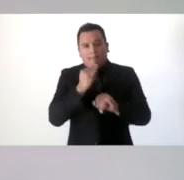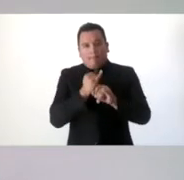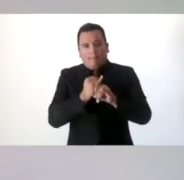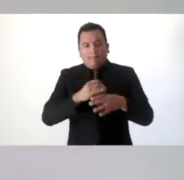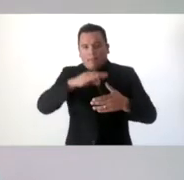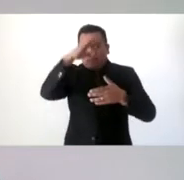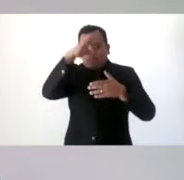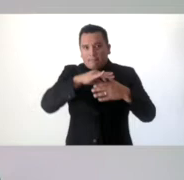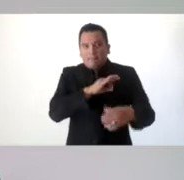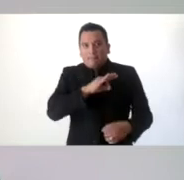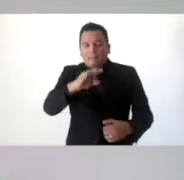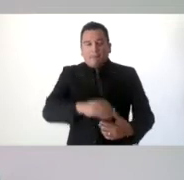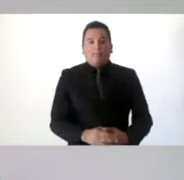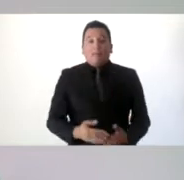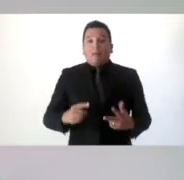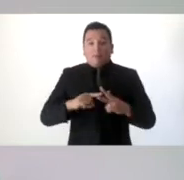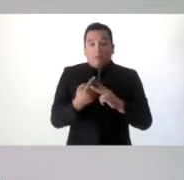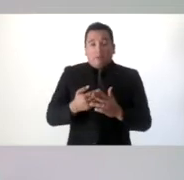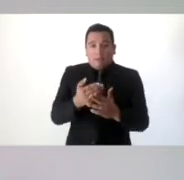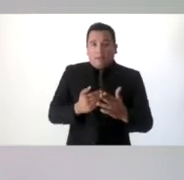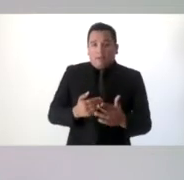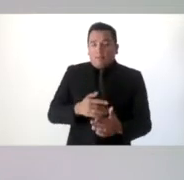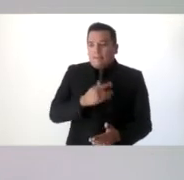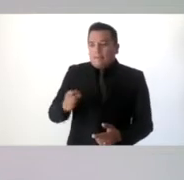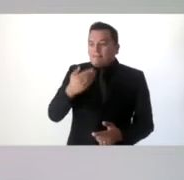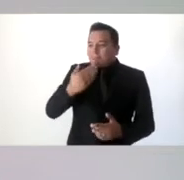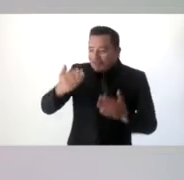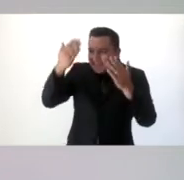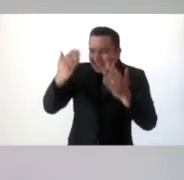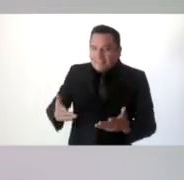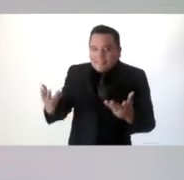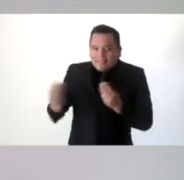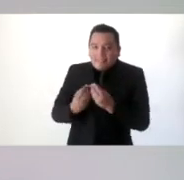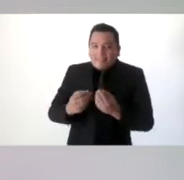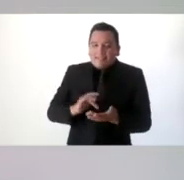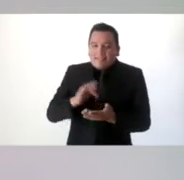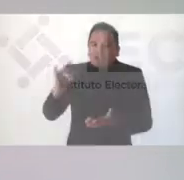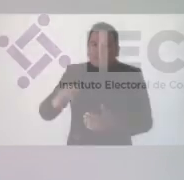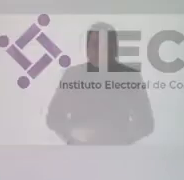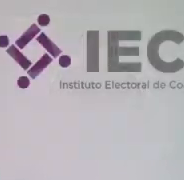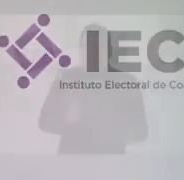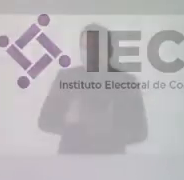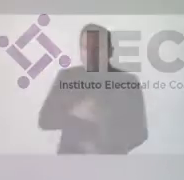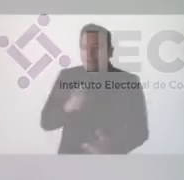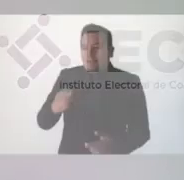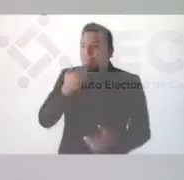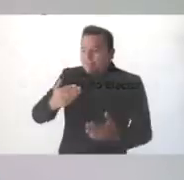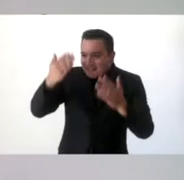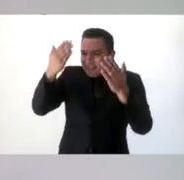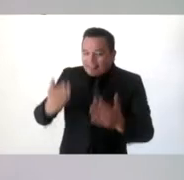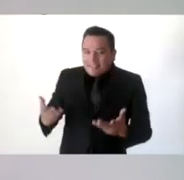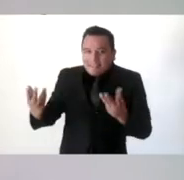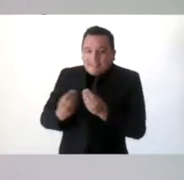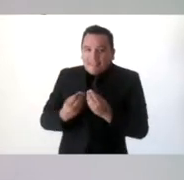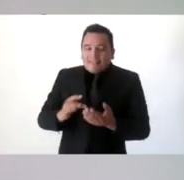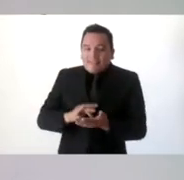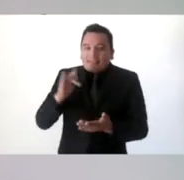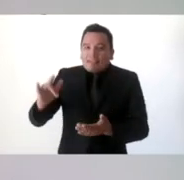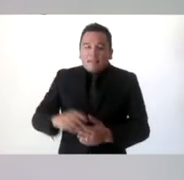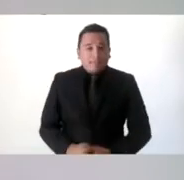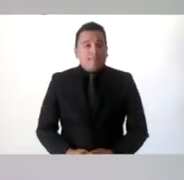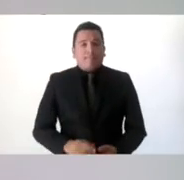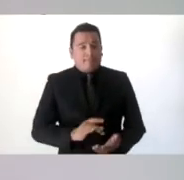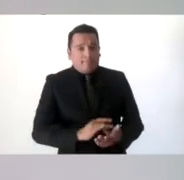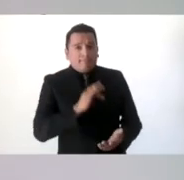votación electrónica. Y antes de iniciar, quisiera dar la bienvenida a este programa La Urna. Muchas gracias, Alejandro. Un gusto estar aquí con ustedes